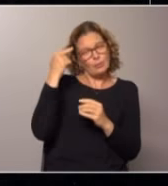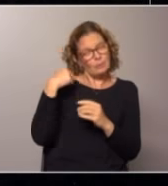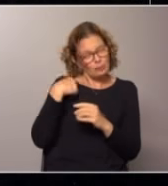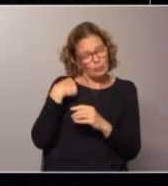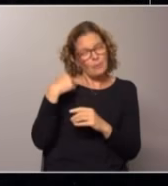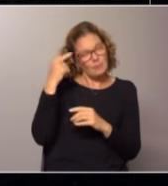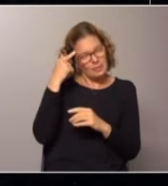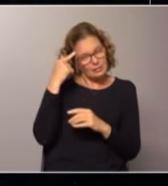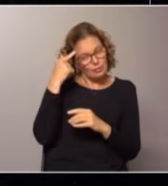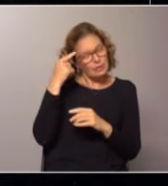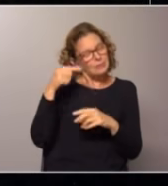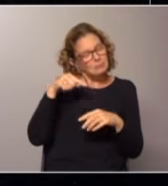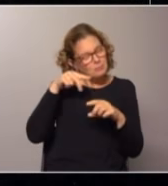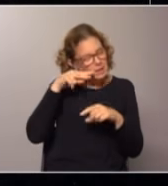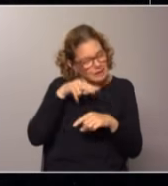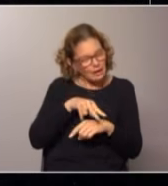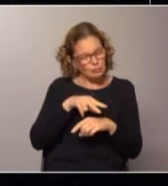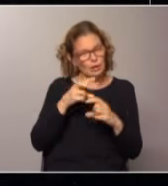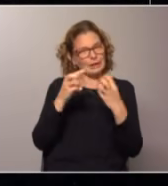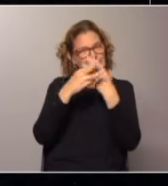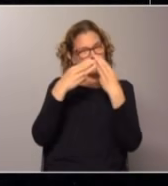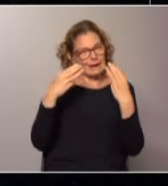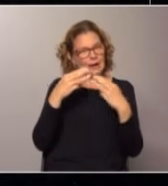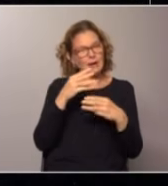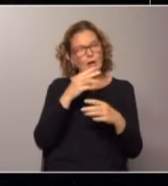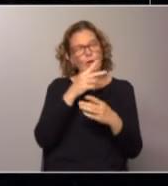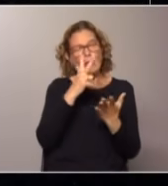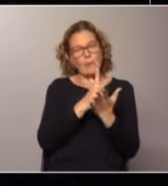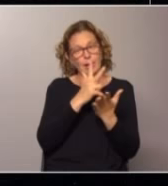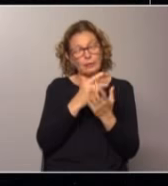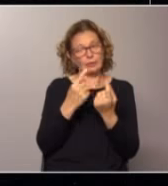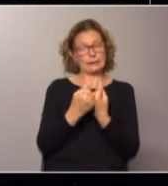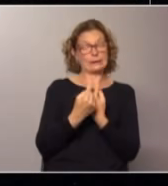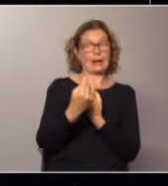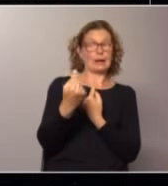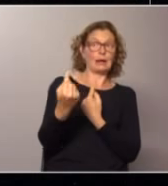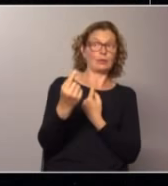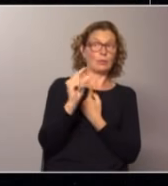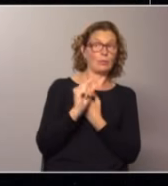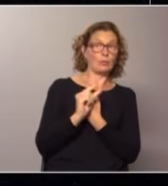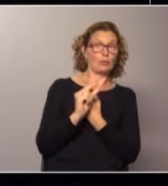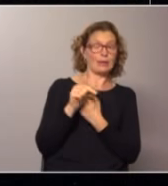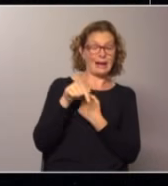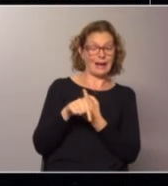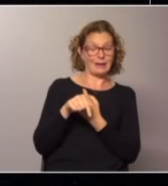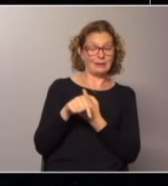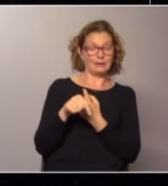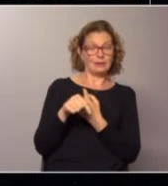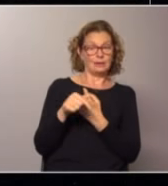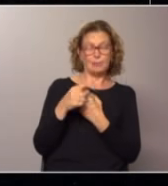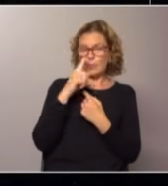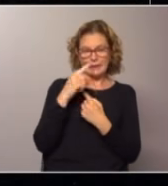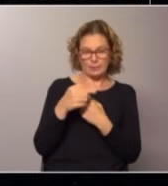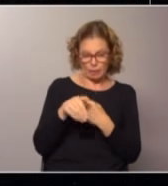creo que examinando el contexto general de la humanidad y distanciándonos un poco del aquí y ahora de y de lo más